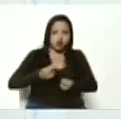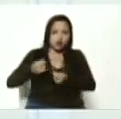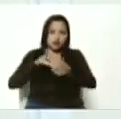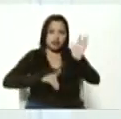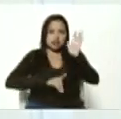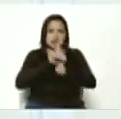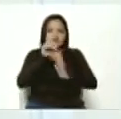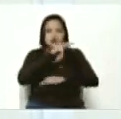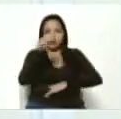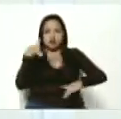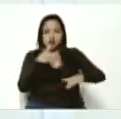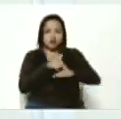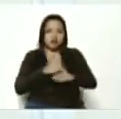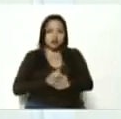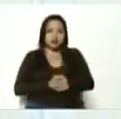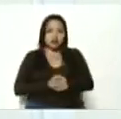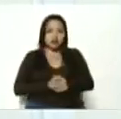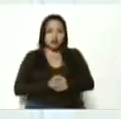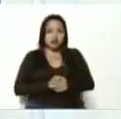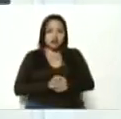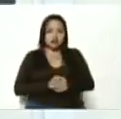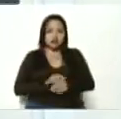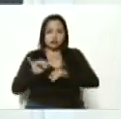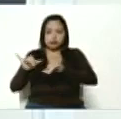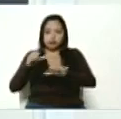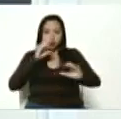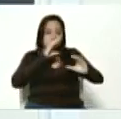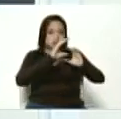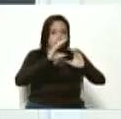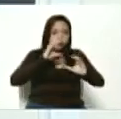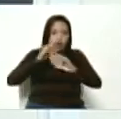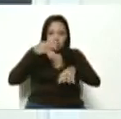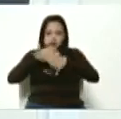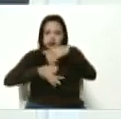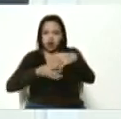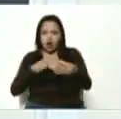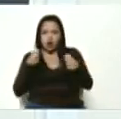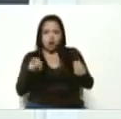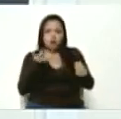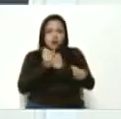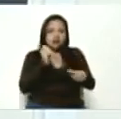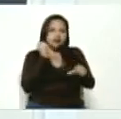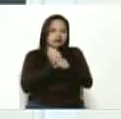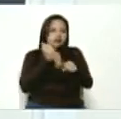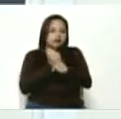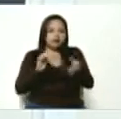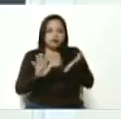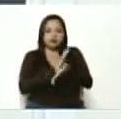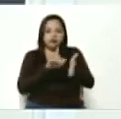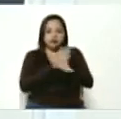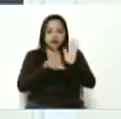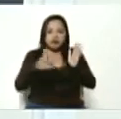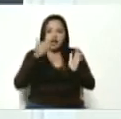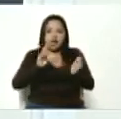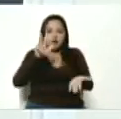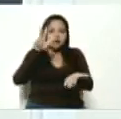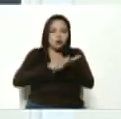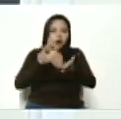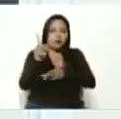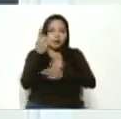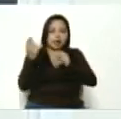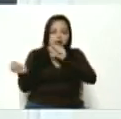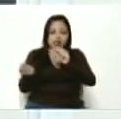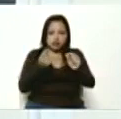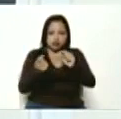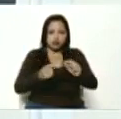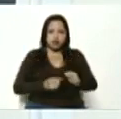Nacional. Estos comunicaron a la Nación el balance de las leyes que actualmente han sido aprobadas en primera discusión,